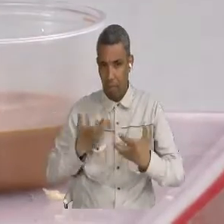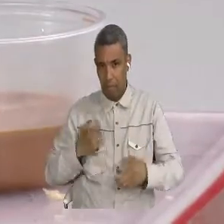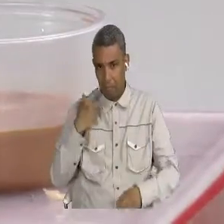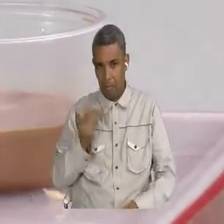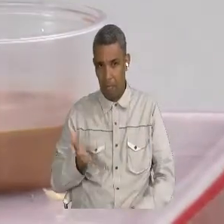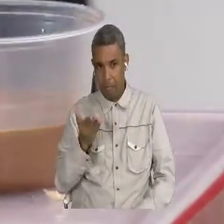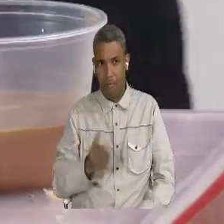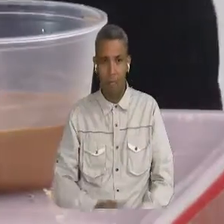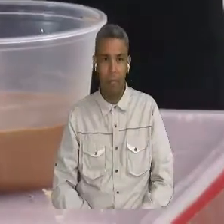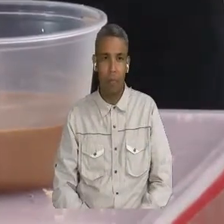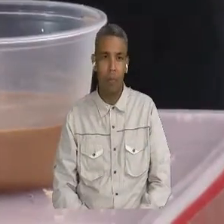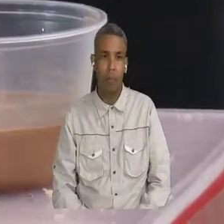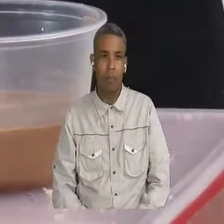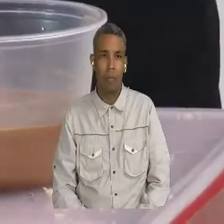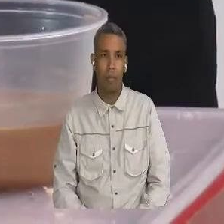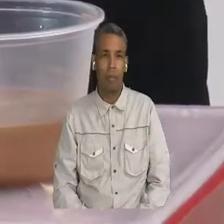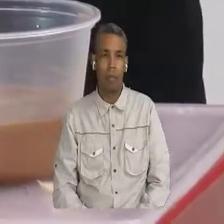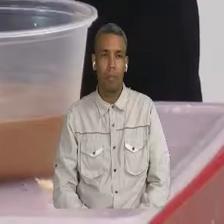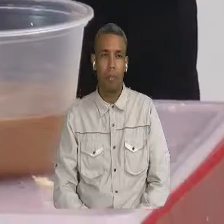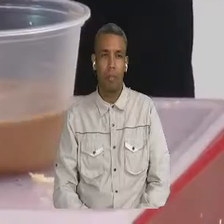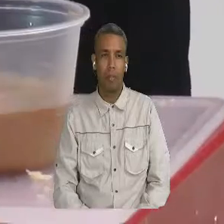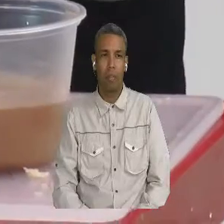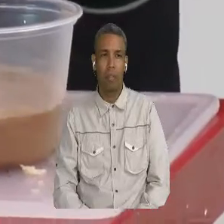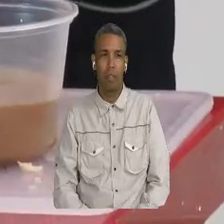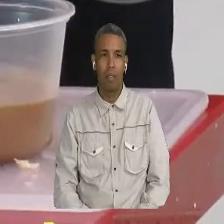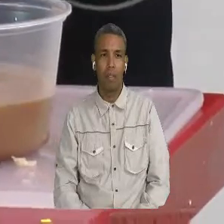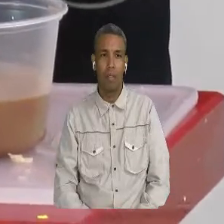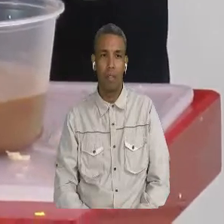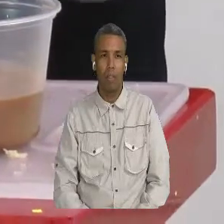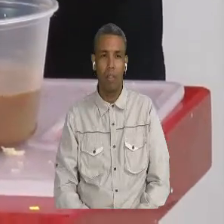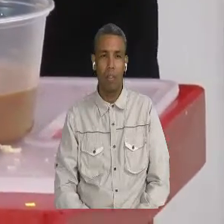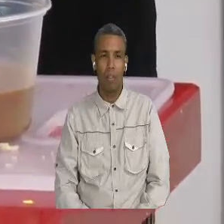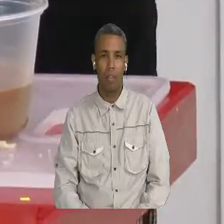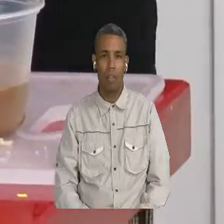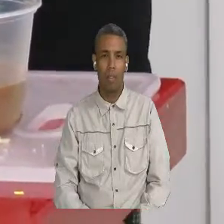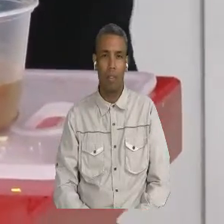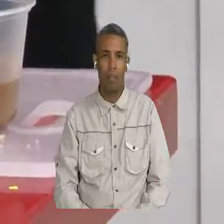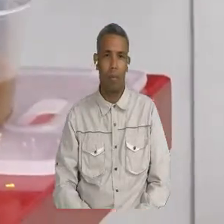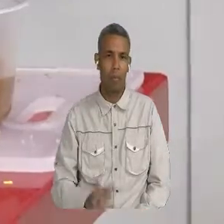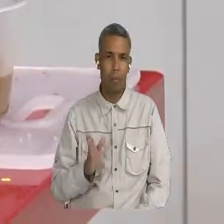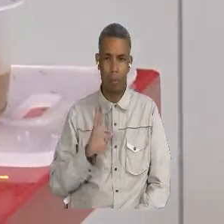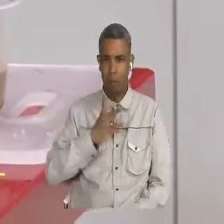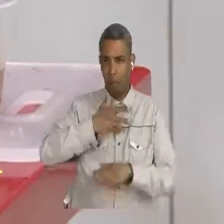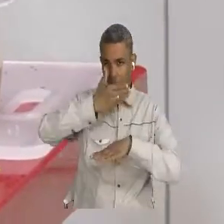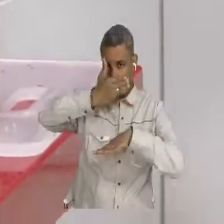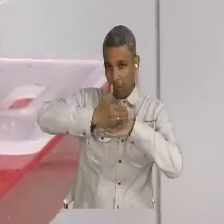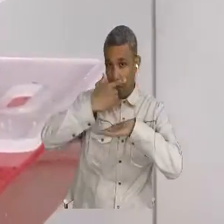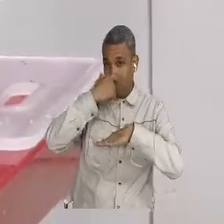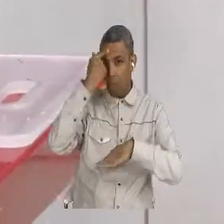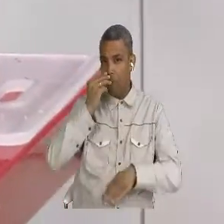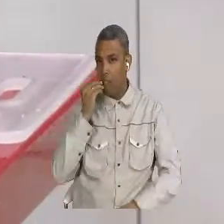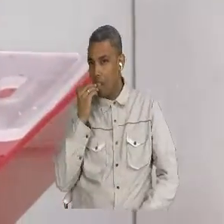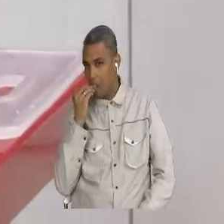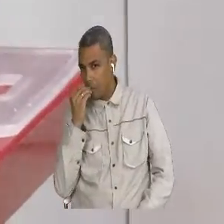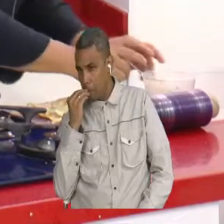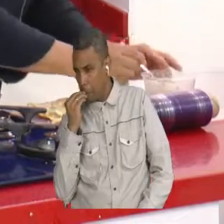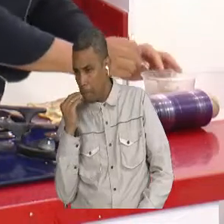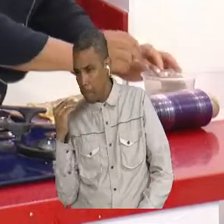dejamos para el que va a ser ahorita nuestro rey de la piquería. Eso. Si quiere, mientras voy ensamblando, Andrés nos sigue